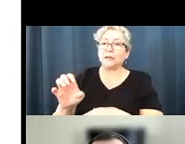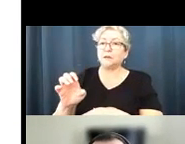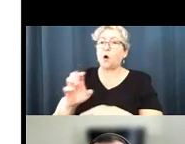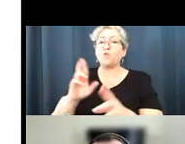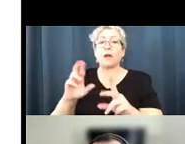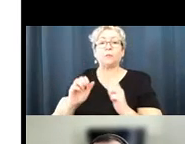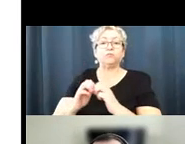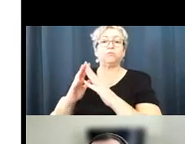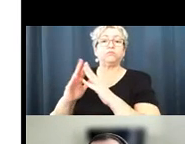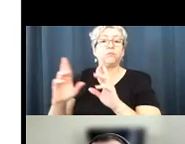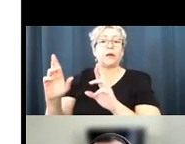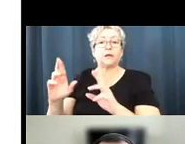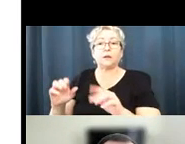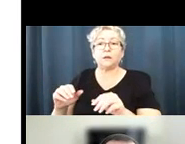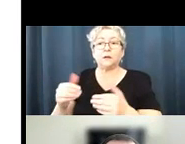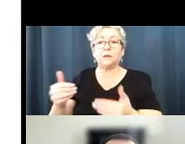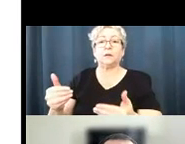nuevo y está tratando de empezar